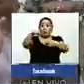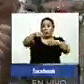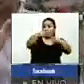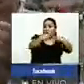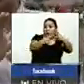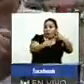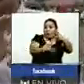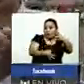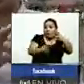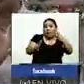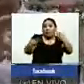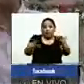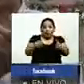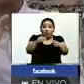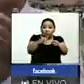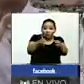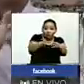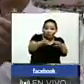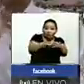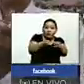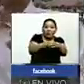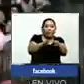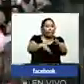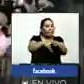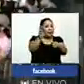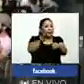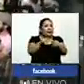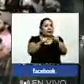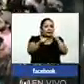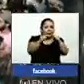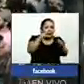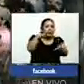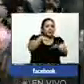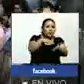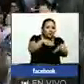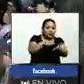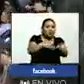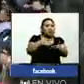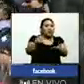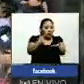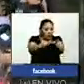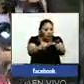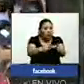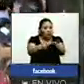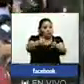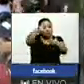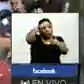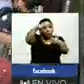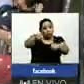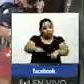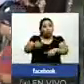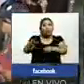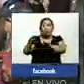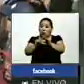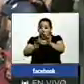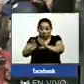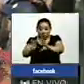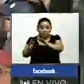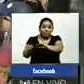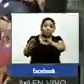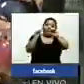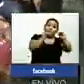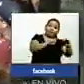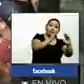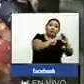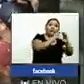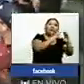sin embargo, del Senado de mayoría republicana, donde se debe discutir y aprobar para que luego pase a la Casa Blanca, donde el presidente Donald